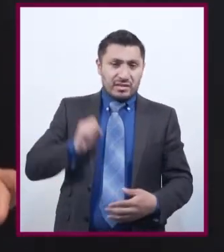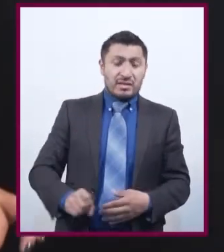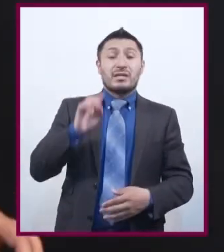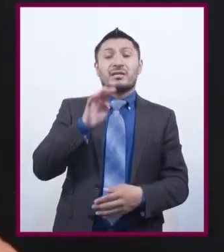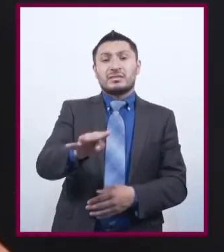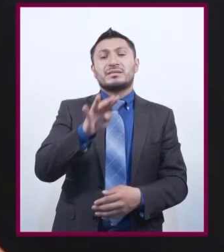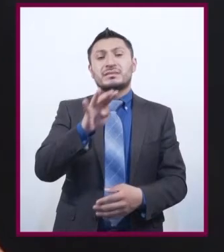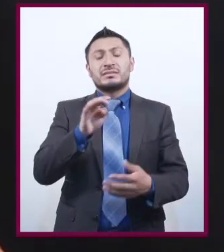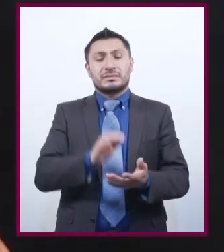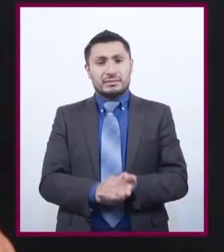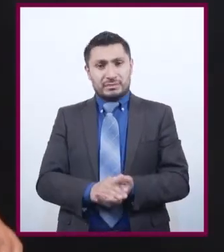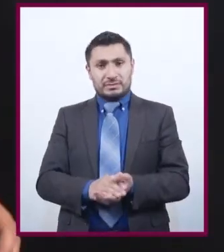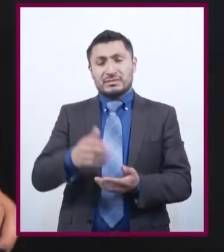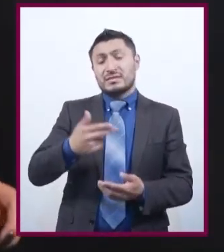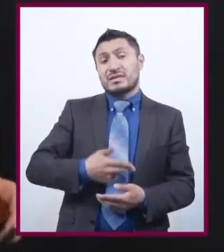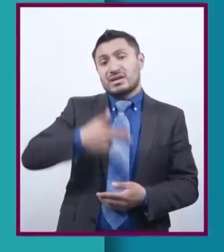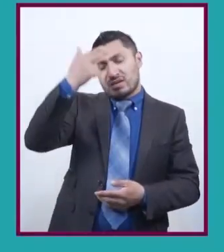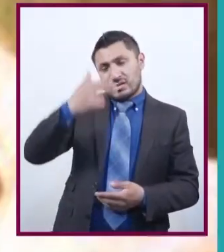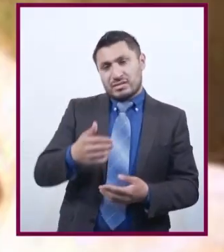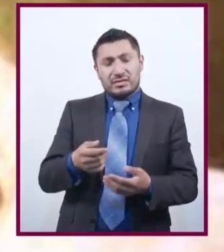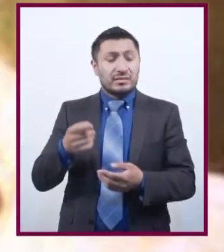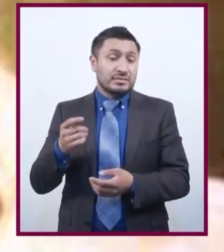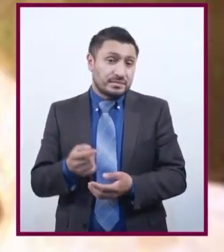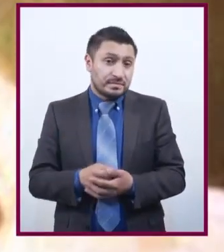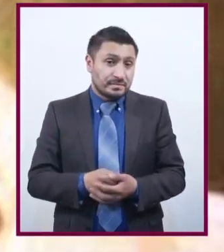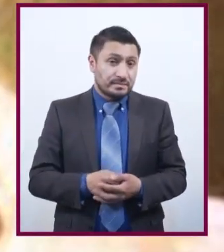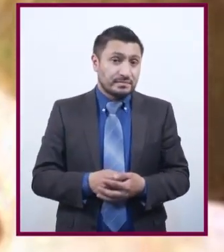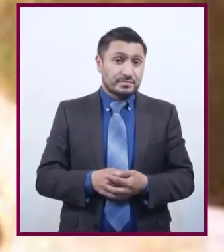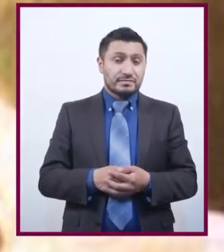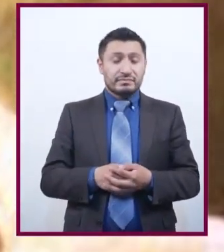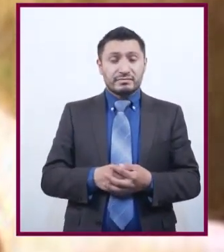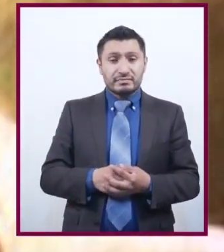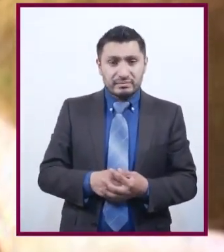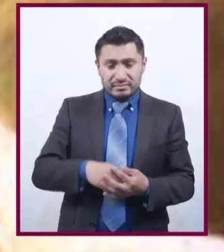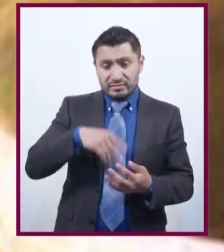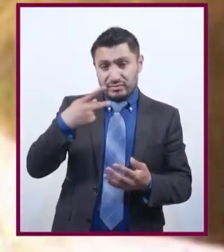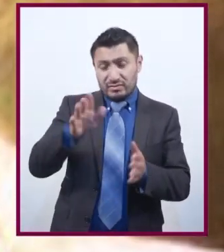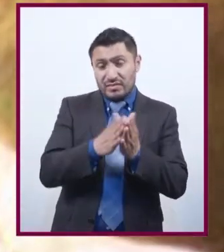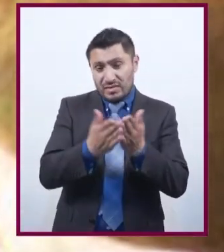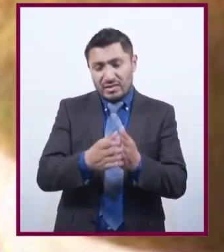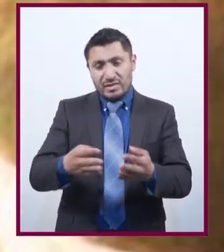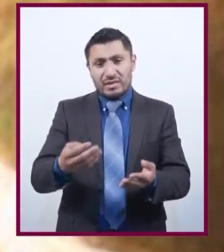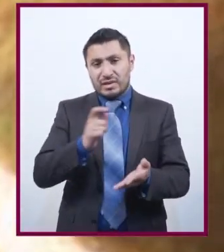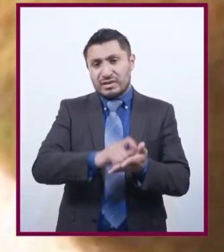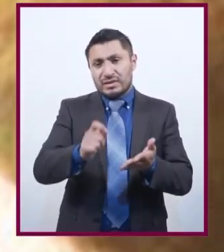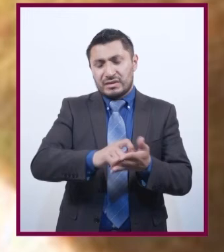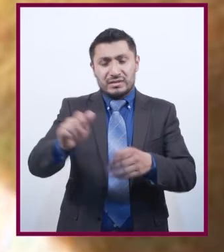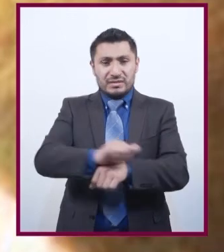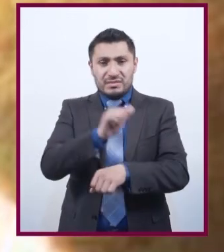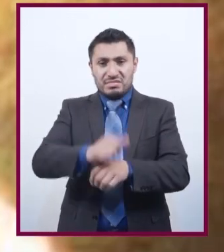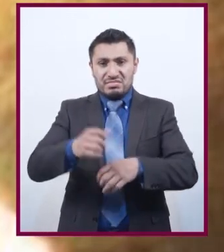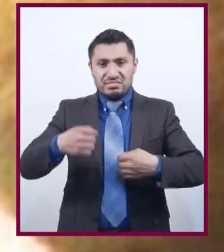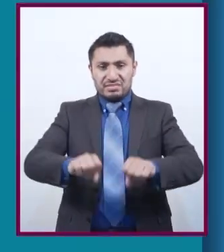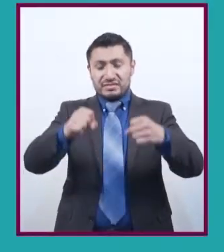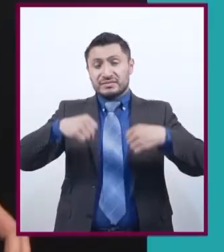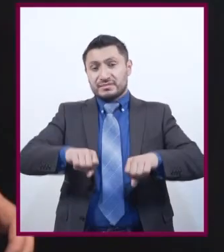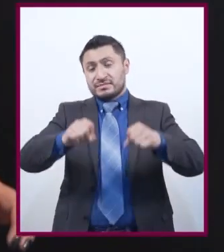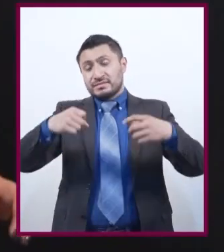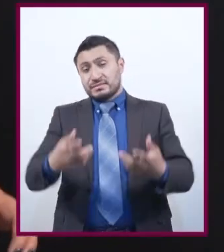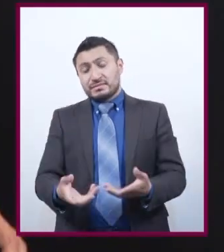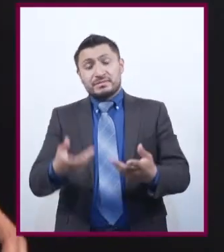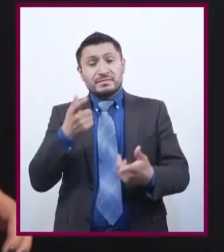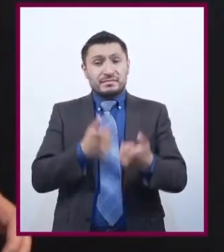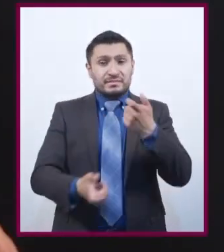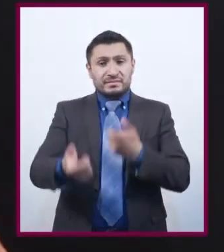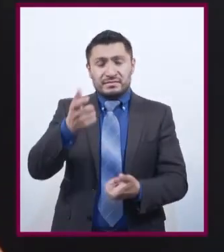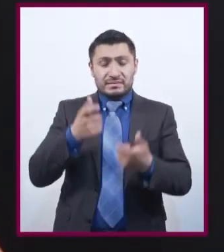vida cotidiana del siglo XIX honor de balzac en su obra gregoriot da cuenta de que este personaje amasó